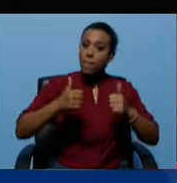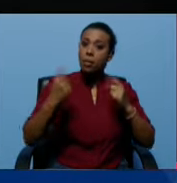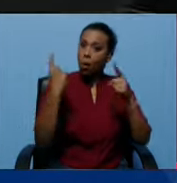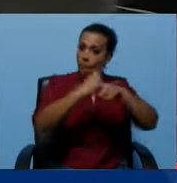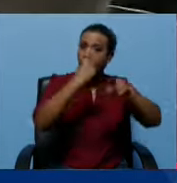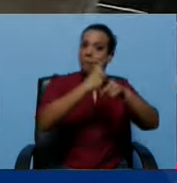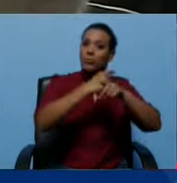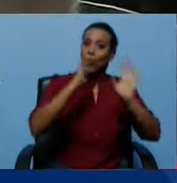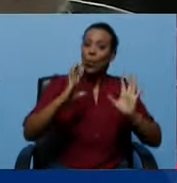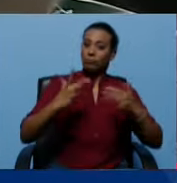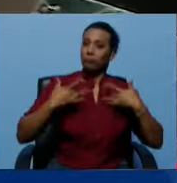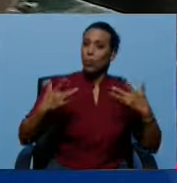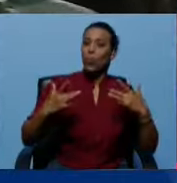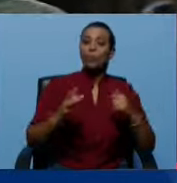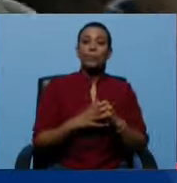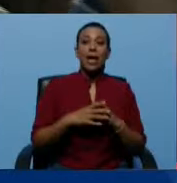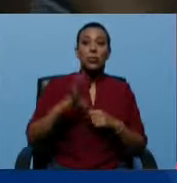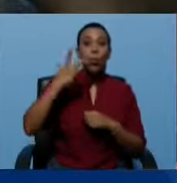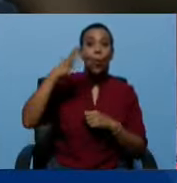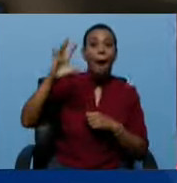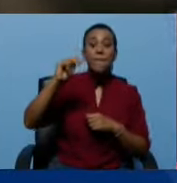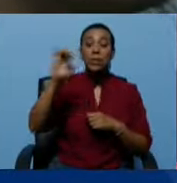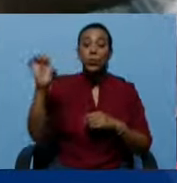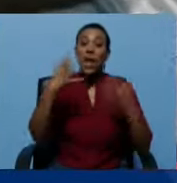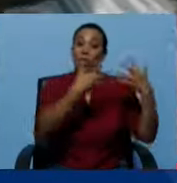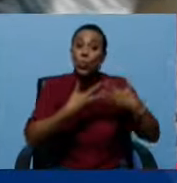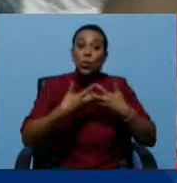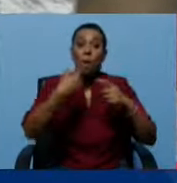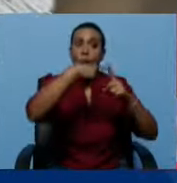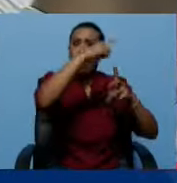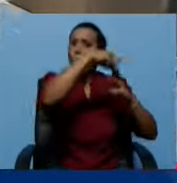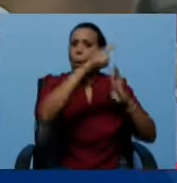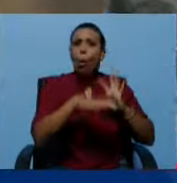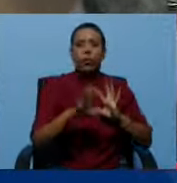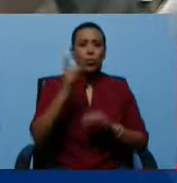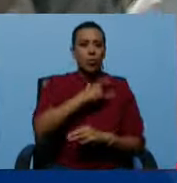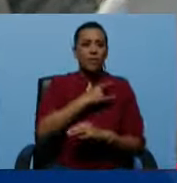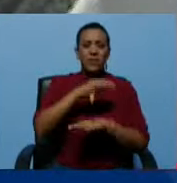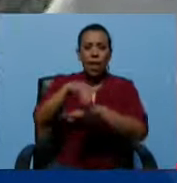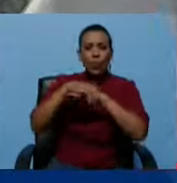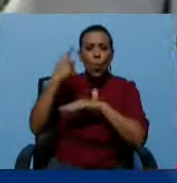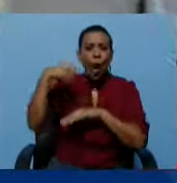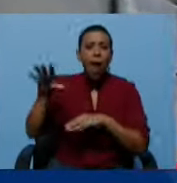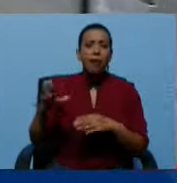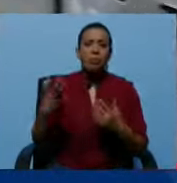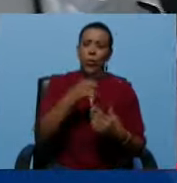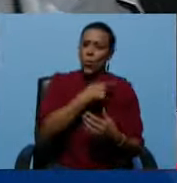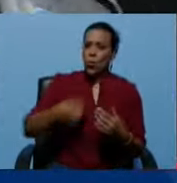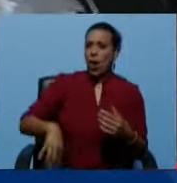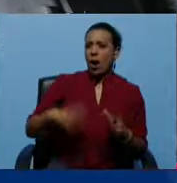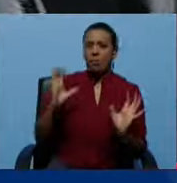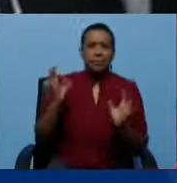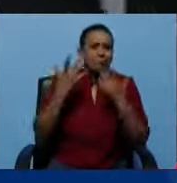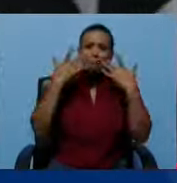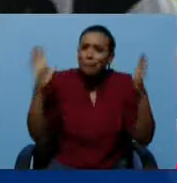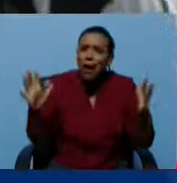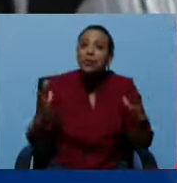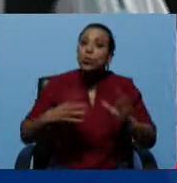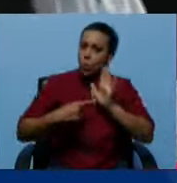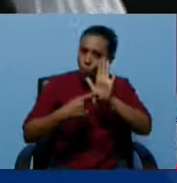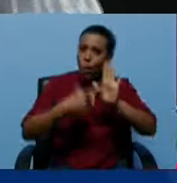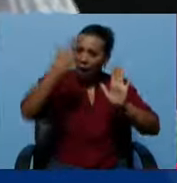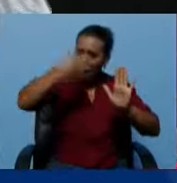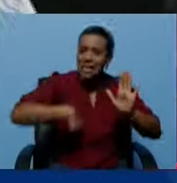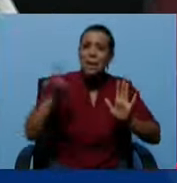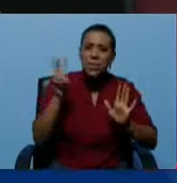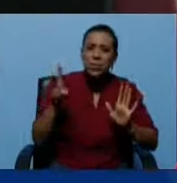como universidades como el MIT, el Massachusetts Institute of Technology, o como la Universidad Hermana, la Universidad de Shenzhen o la Universidad de Shanghái. Y eso demuestra que